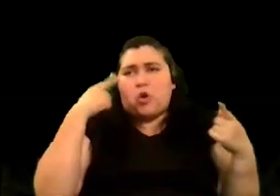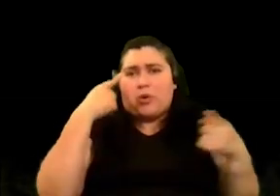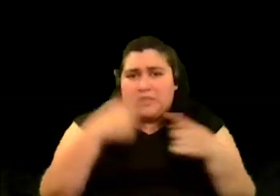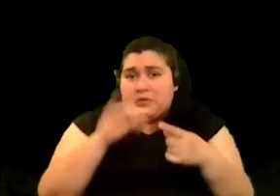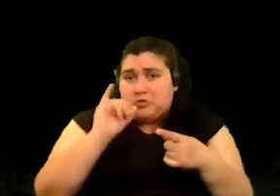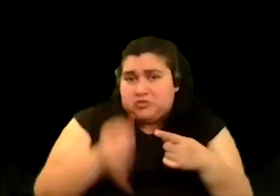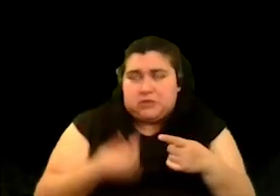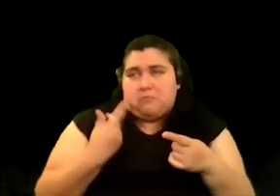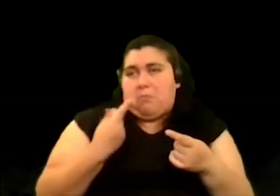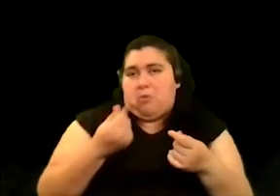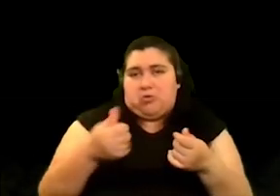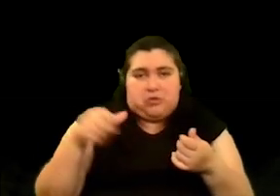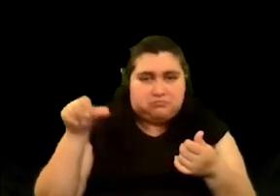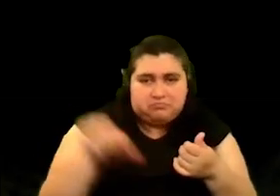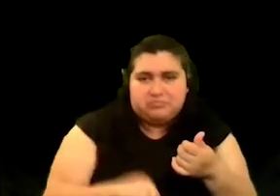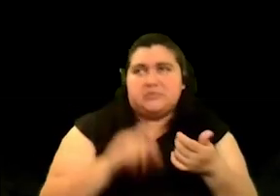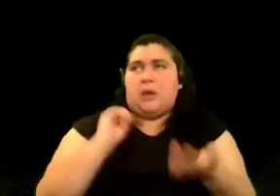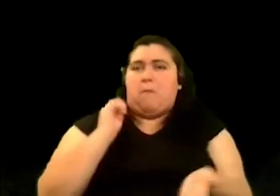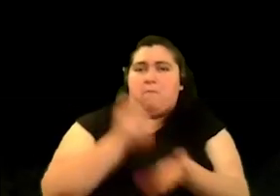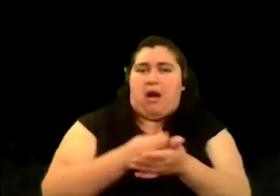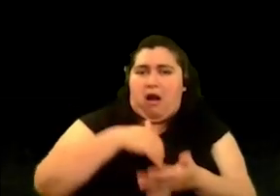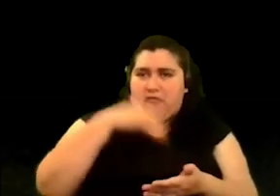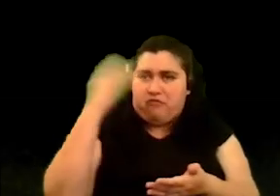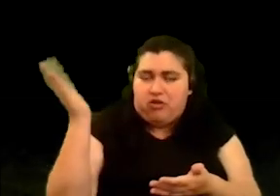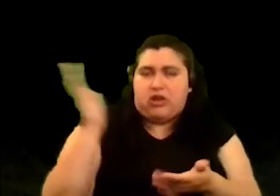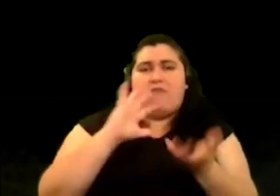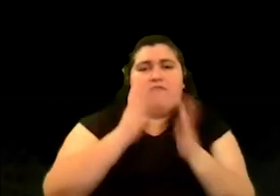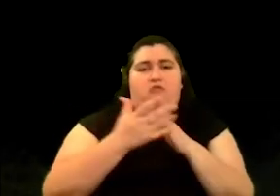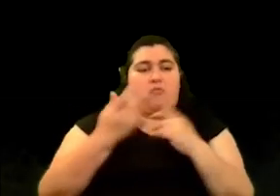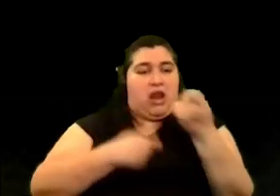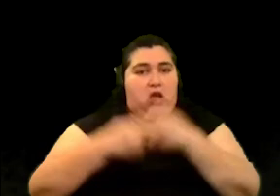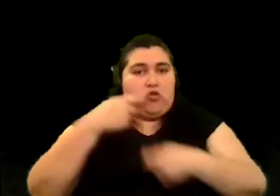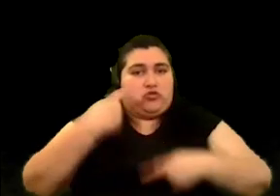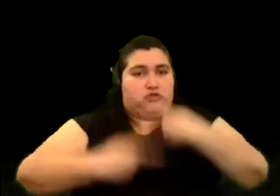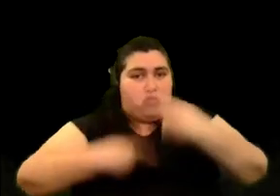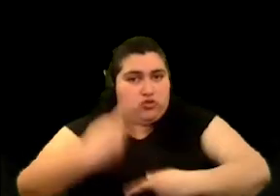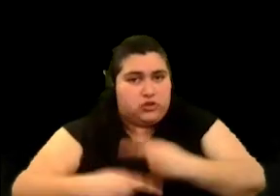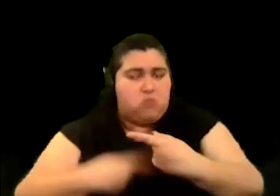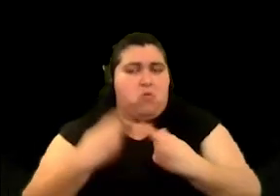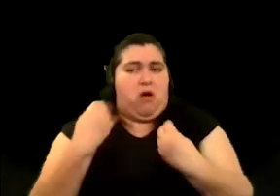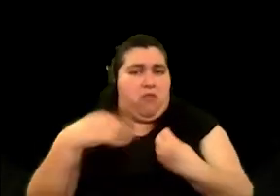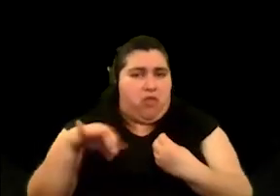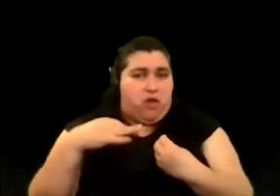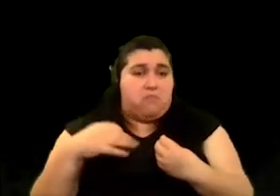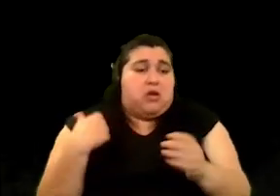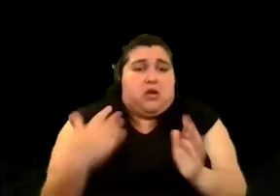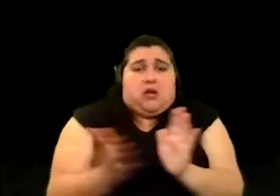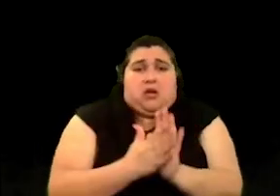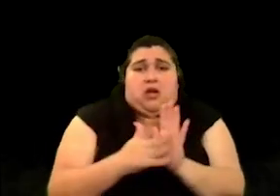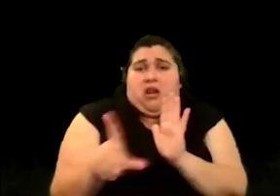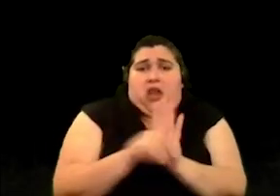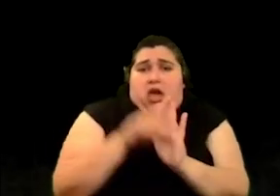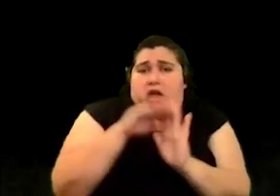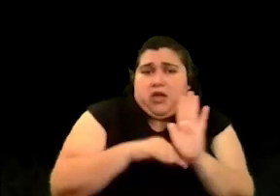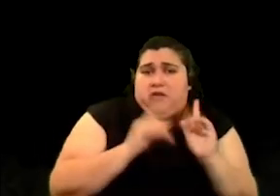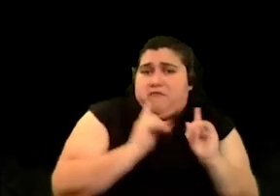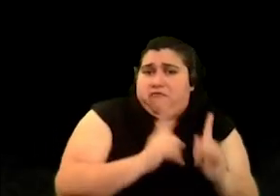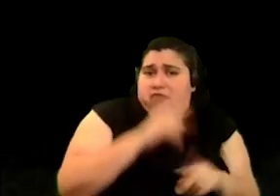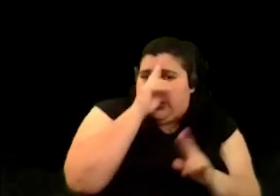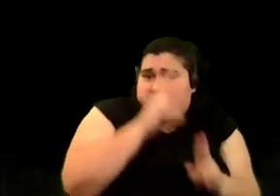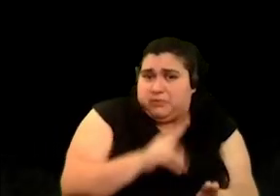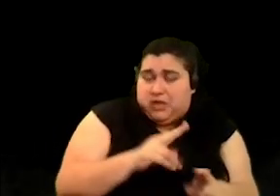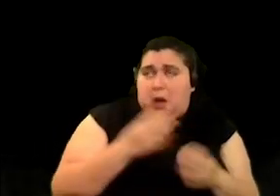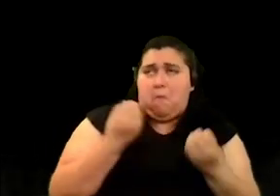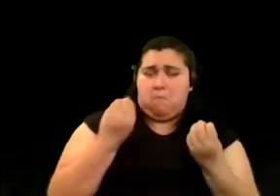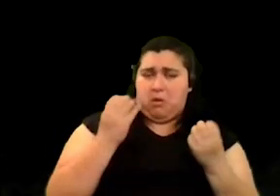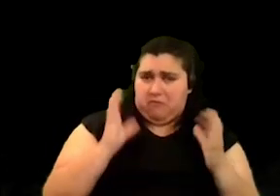de comprar dólares, tenía que pagar al proveedor del exterior, es la única forma de seguir con mi negocio. Mi propósito de negocios es legítimo, esto me lo tenés que respetar. Ok, está